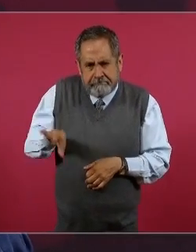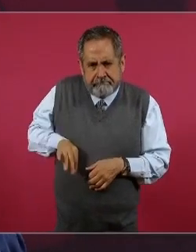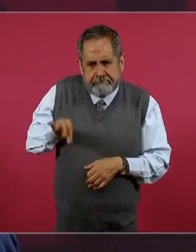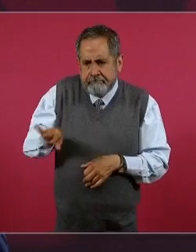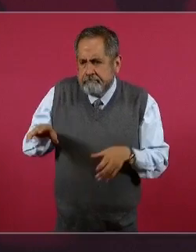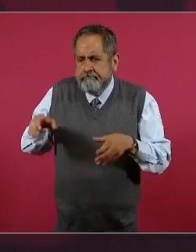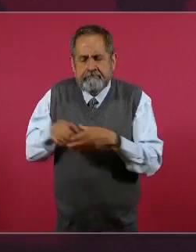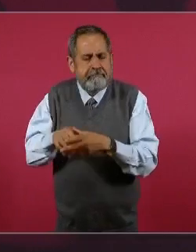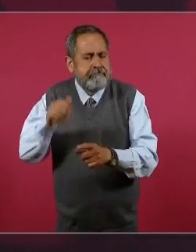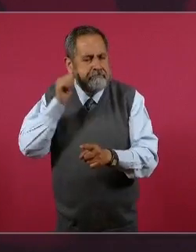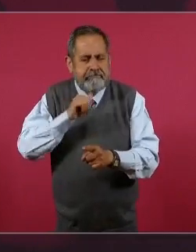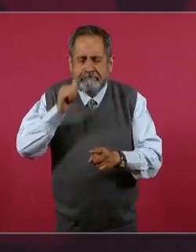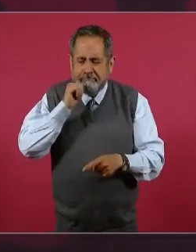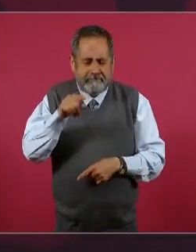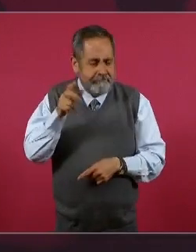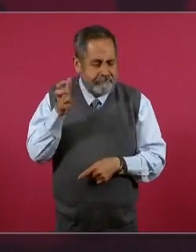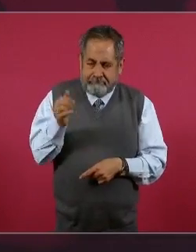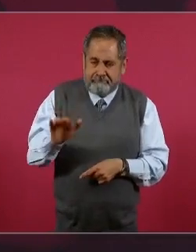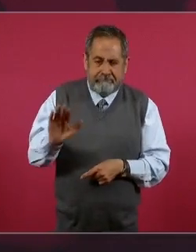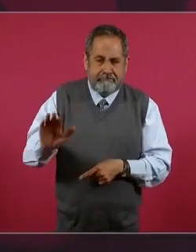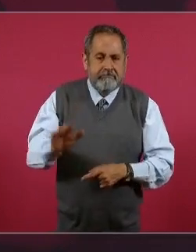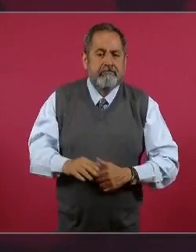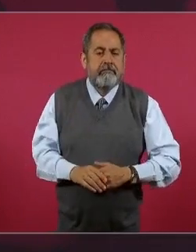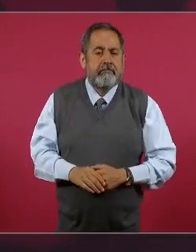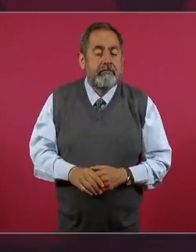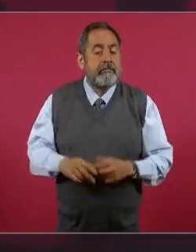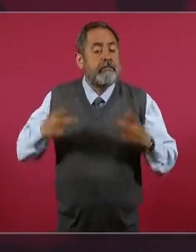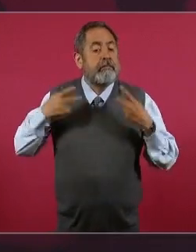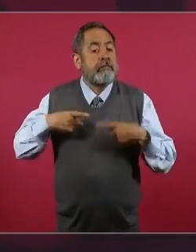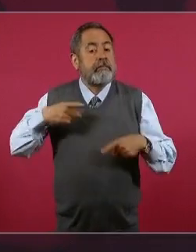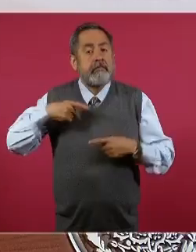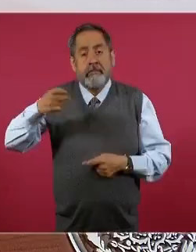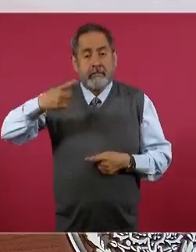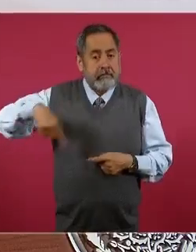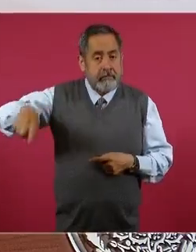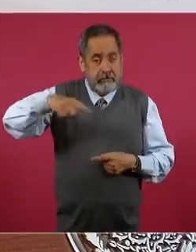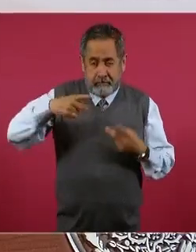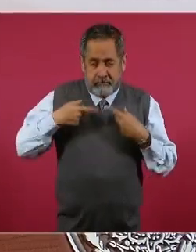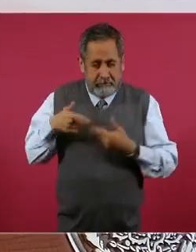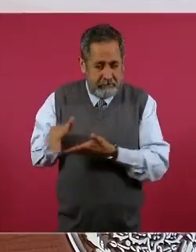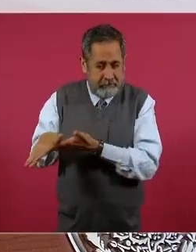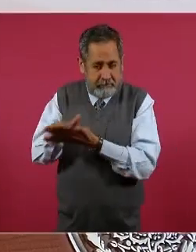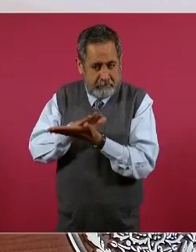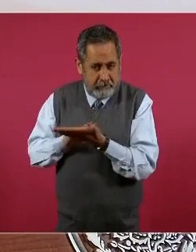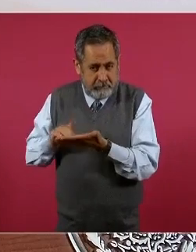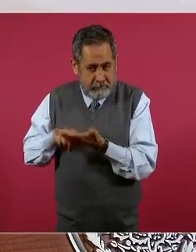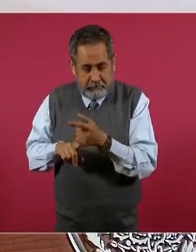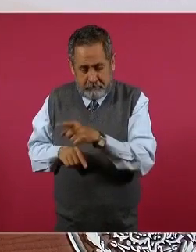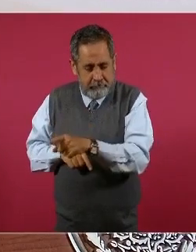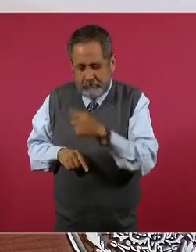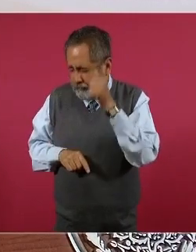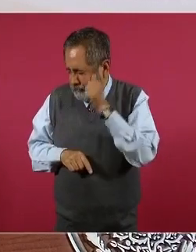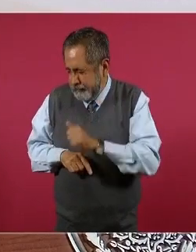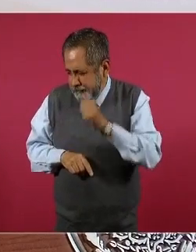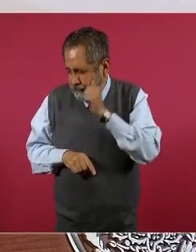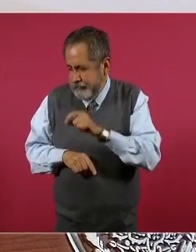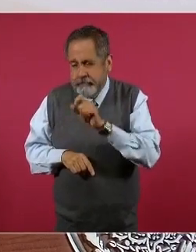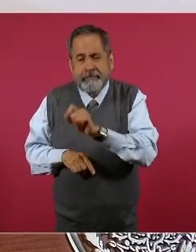Porque una de las cosas que tiene también la gente humilde